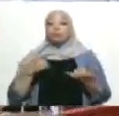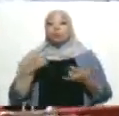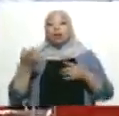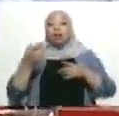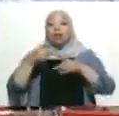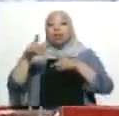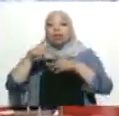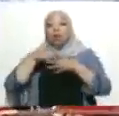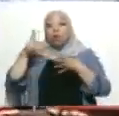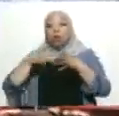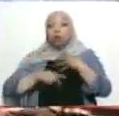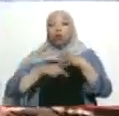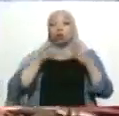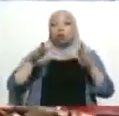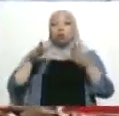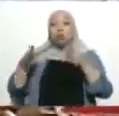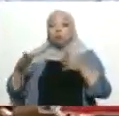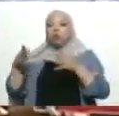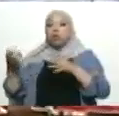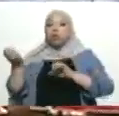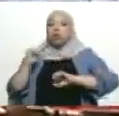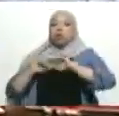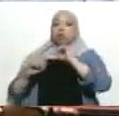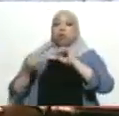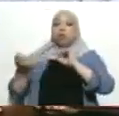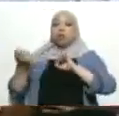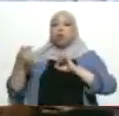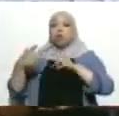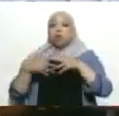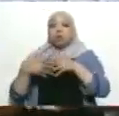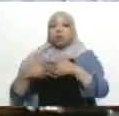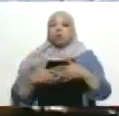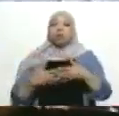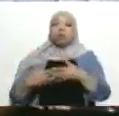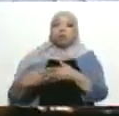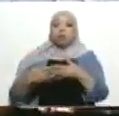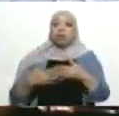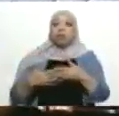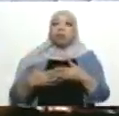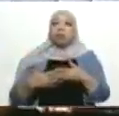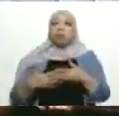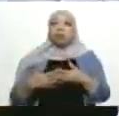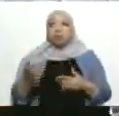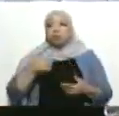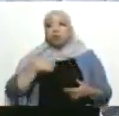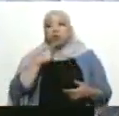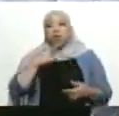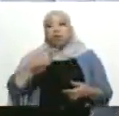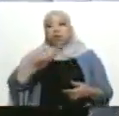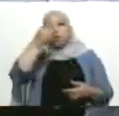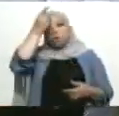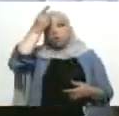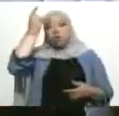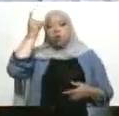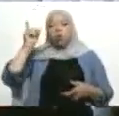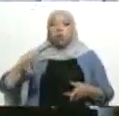estrategia combinada de guerra híbrida, enfrentamos al imperio. Yo le decía a Diosdado, si Dios nos